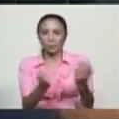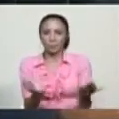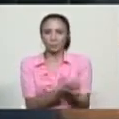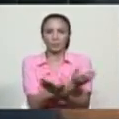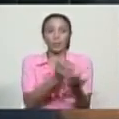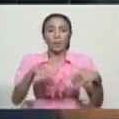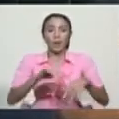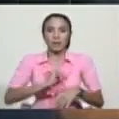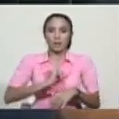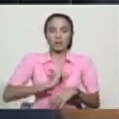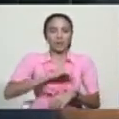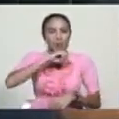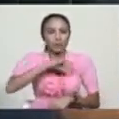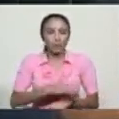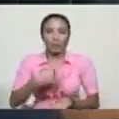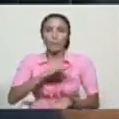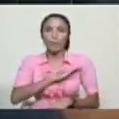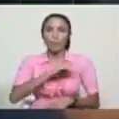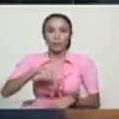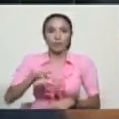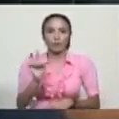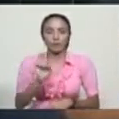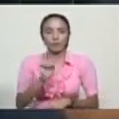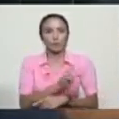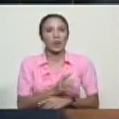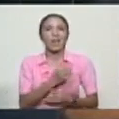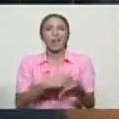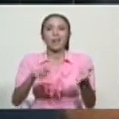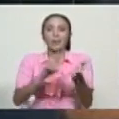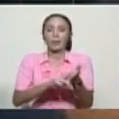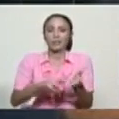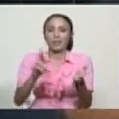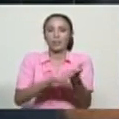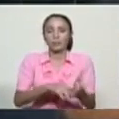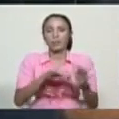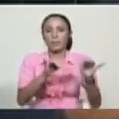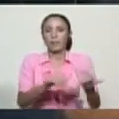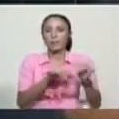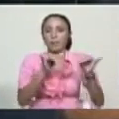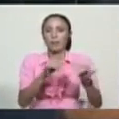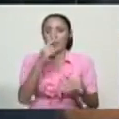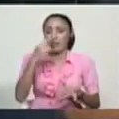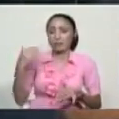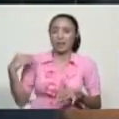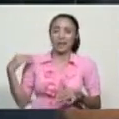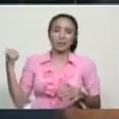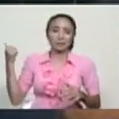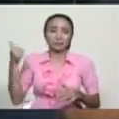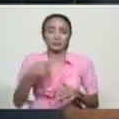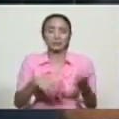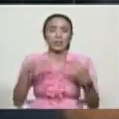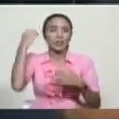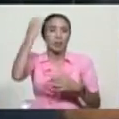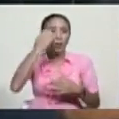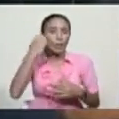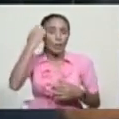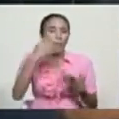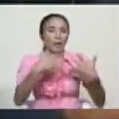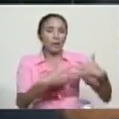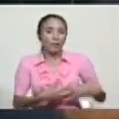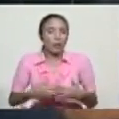su historia y no estar repitiendo lo que nos viene de Europa, Estados Unidos o